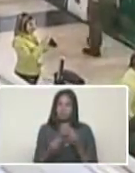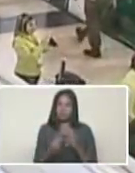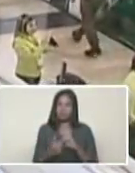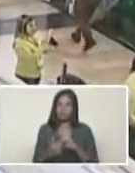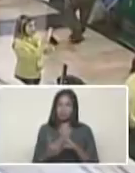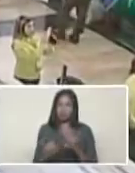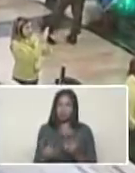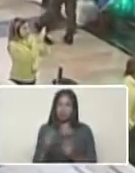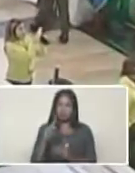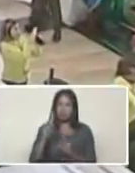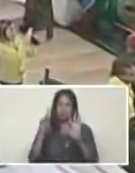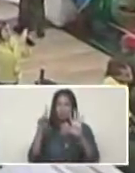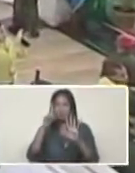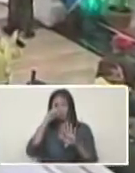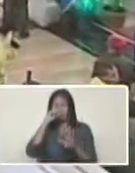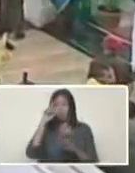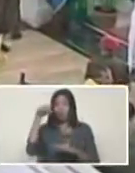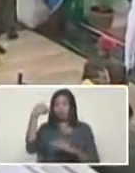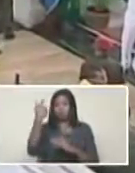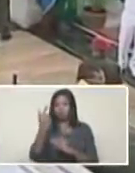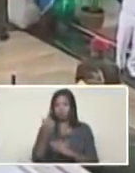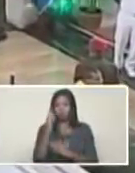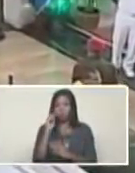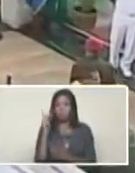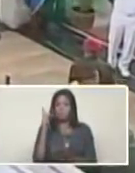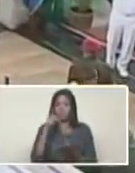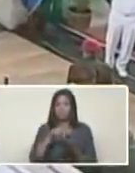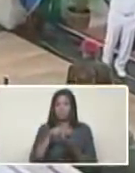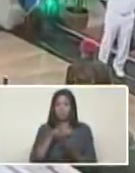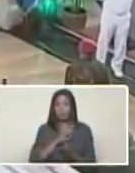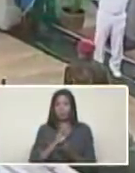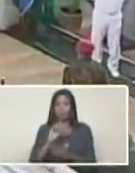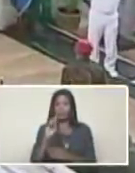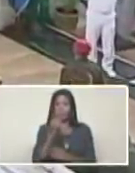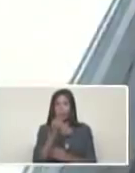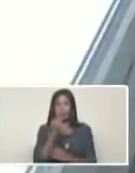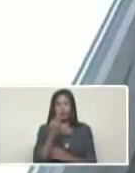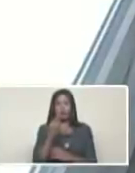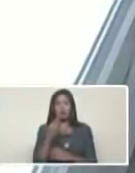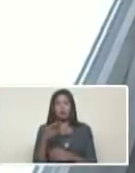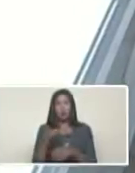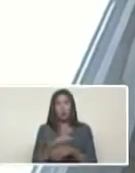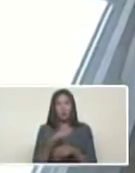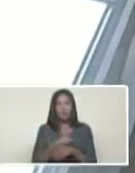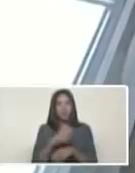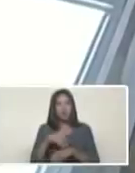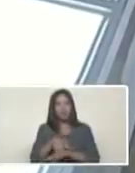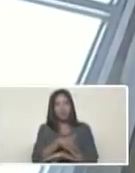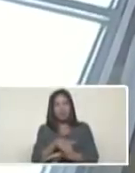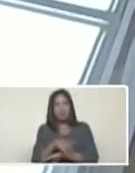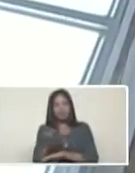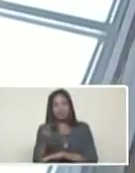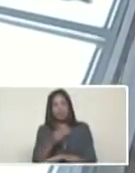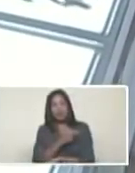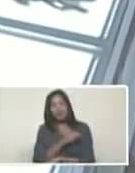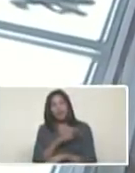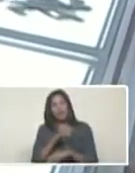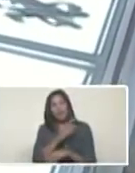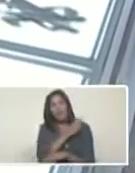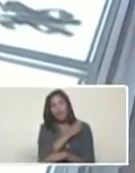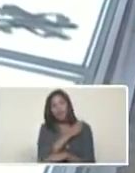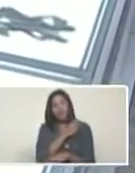hoy, después de 6 años donde usted participó en nuestro primer gobierno de calle, donde este general era oficial